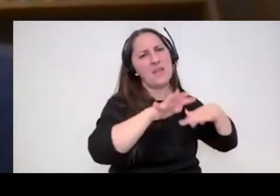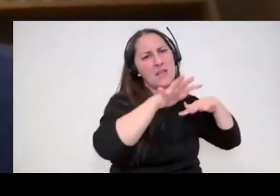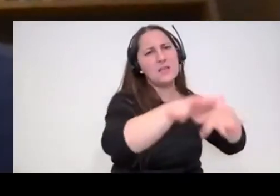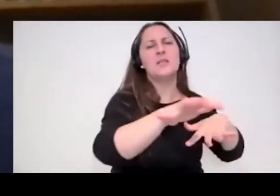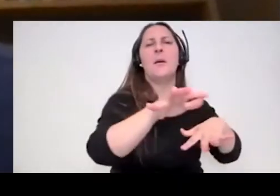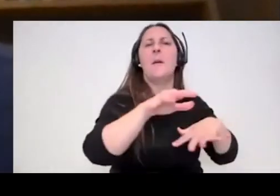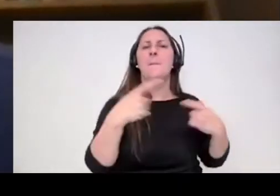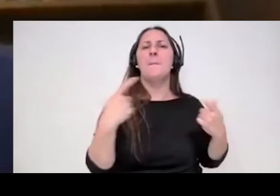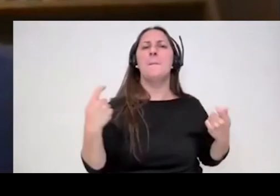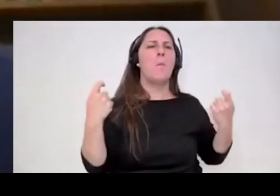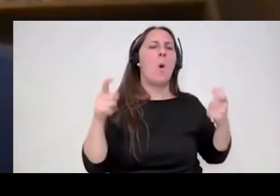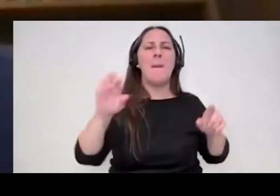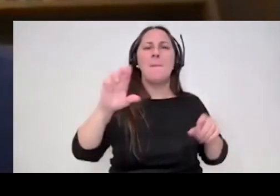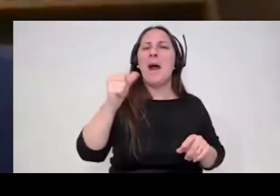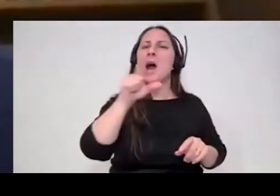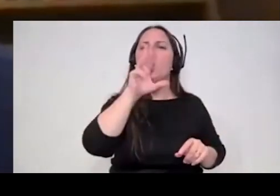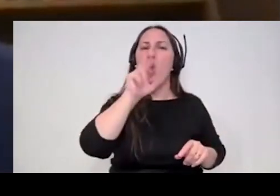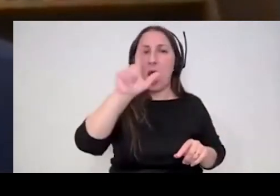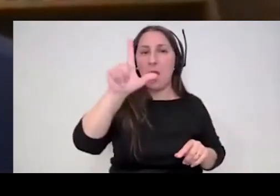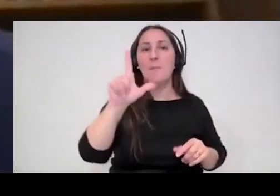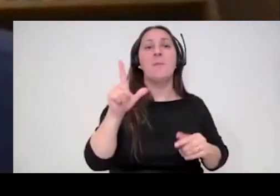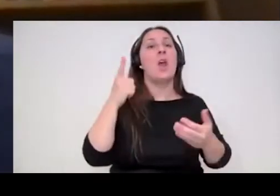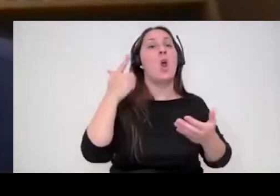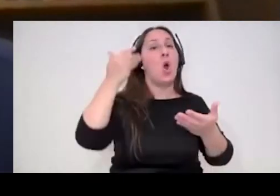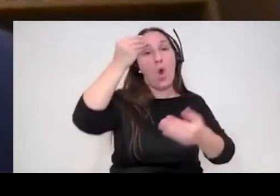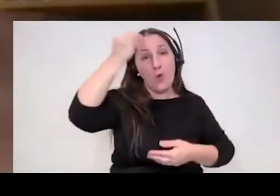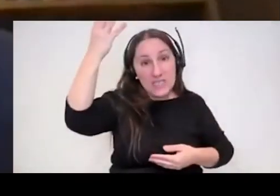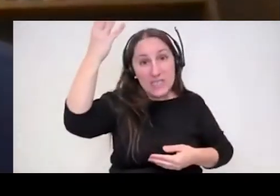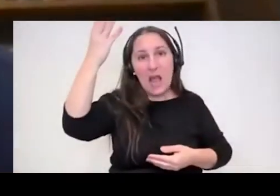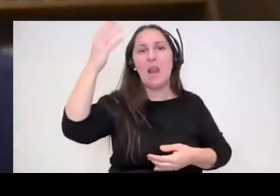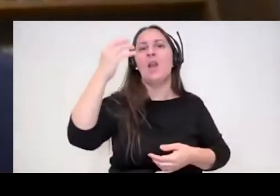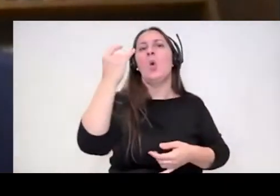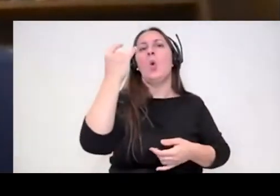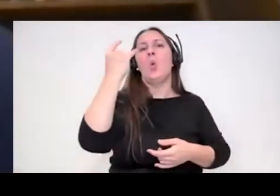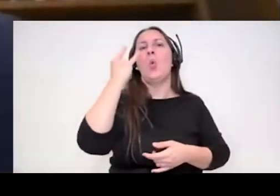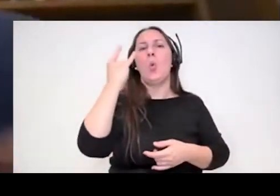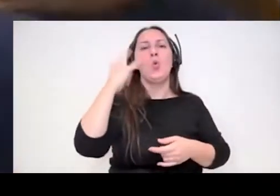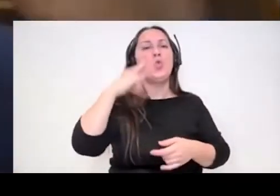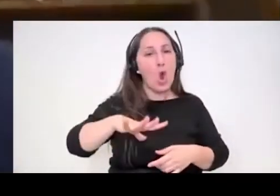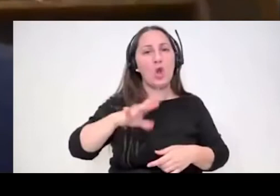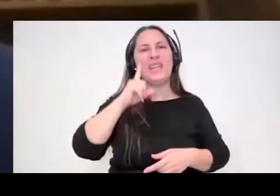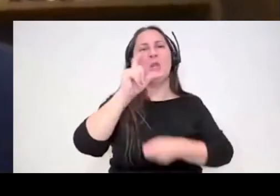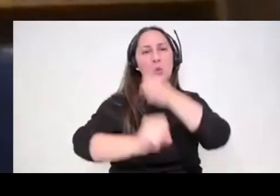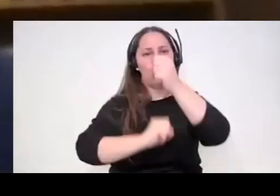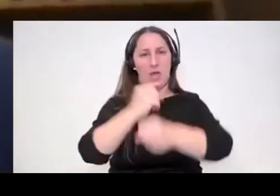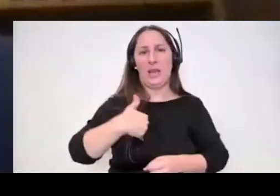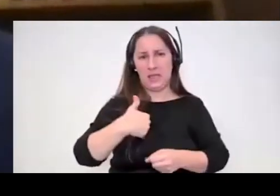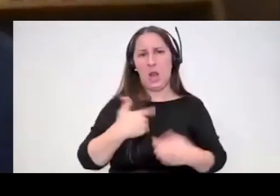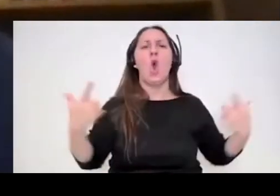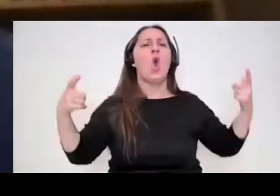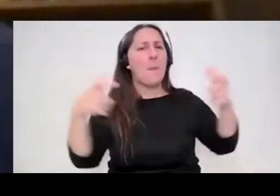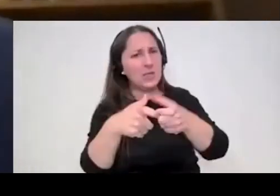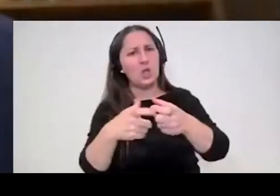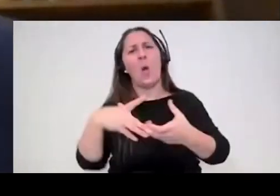la representación oficial la tiene la Unión Industrial Argentina. Punto. Después va la comitiva, todos participan, no